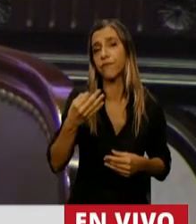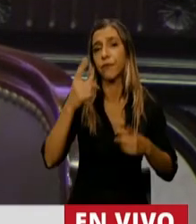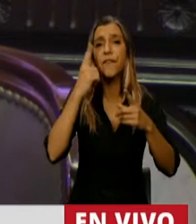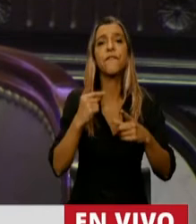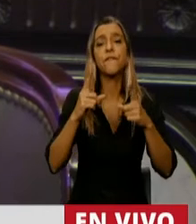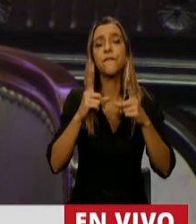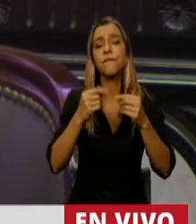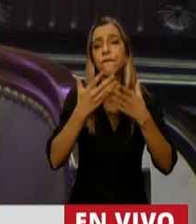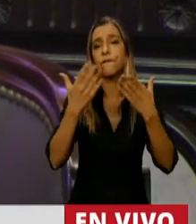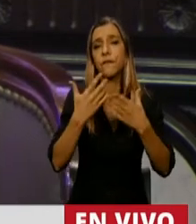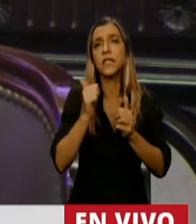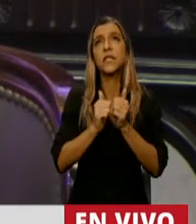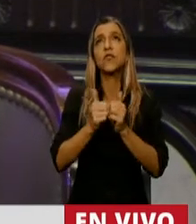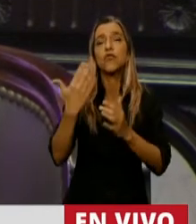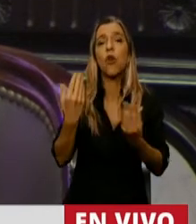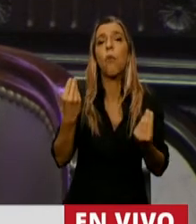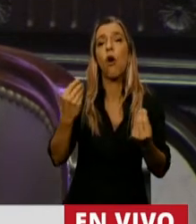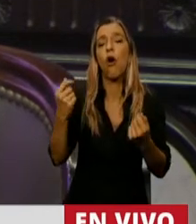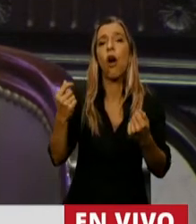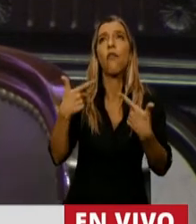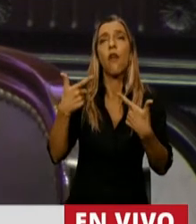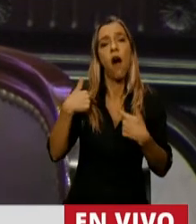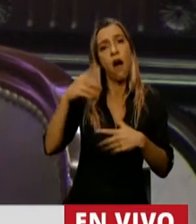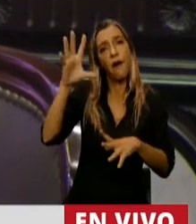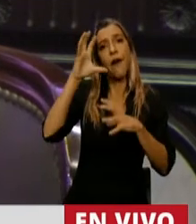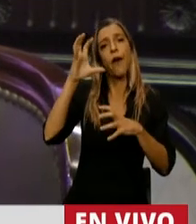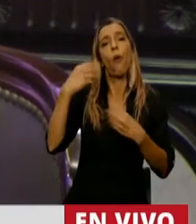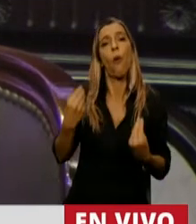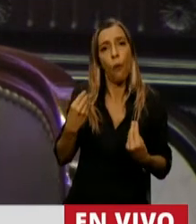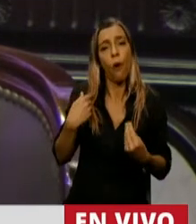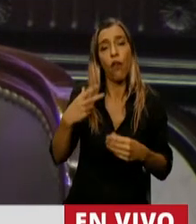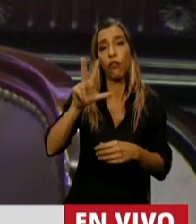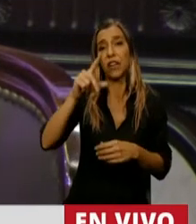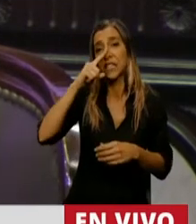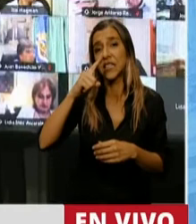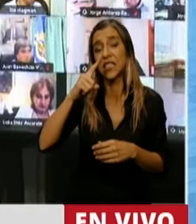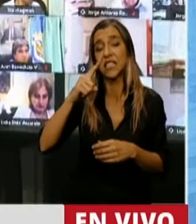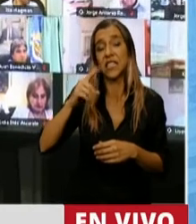que nos recuerda que hace 37 años estábamos entrando en la democracia,